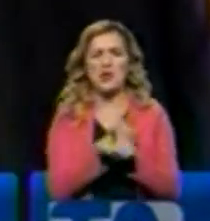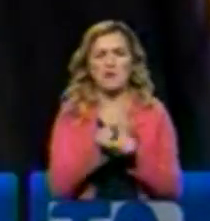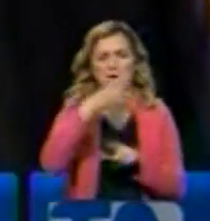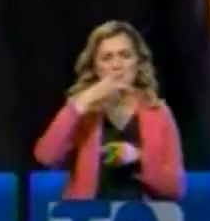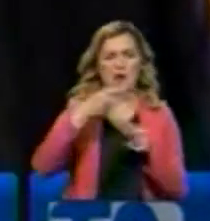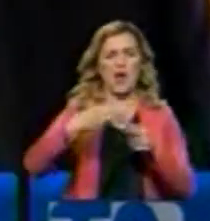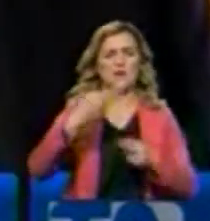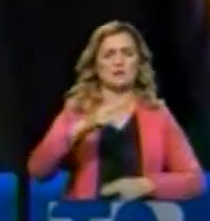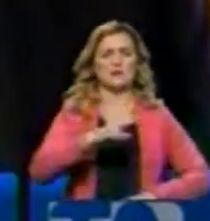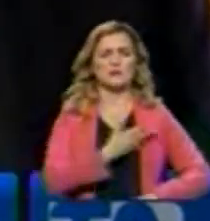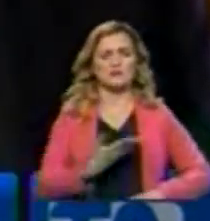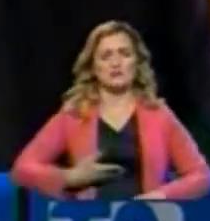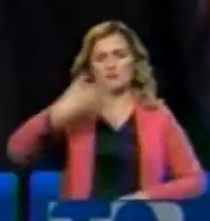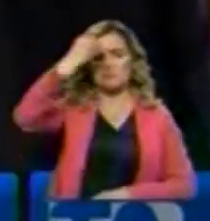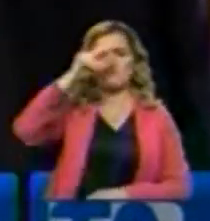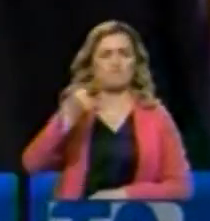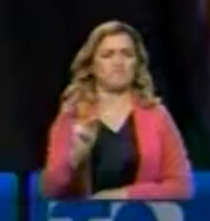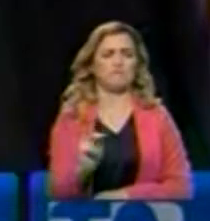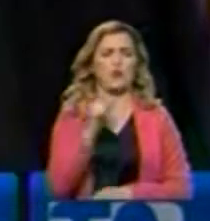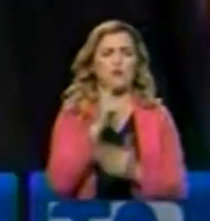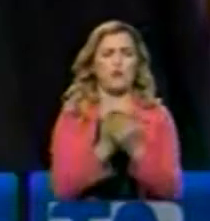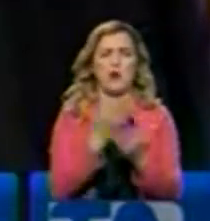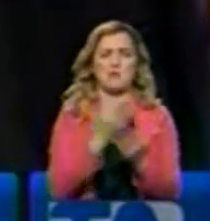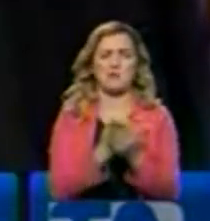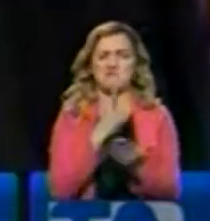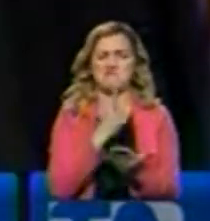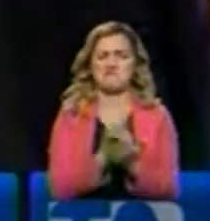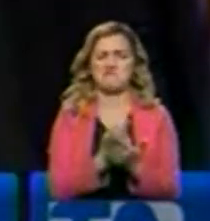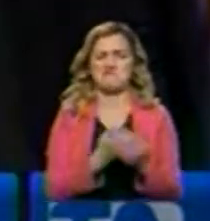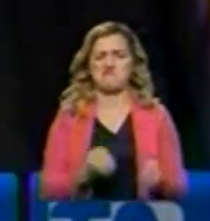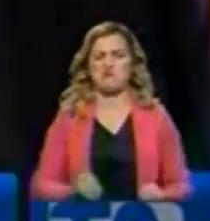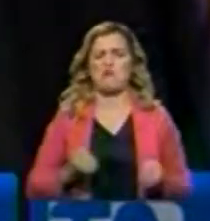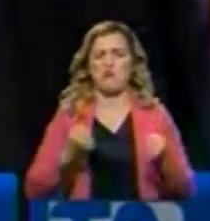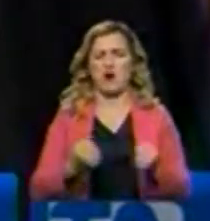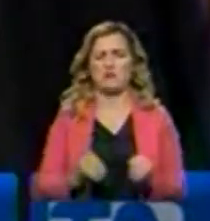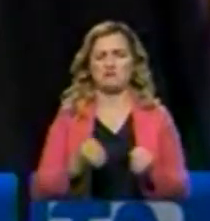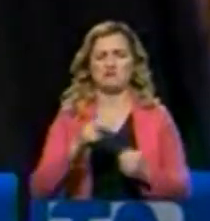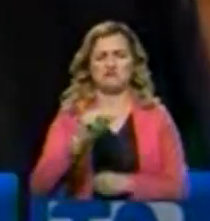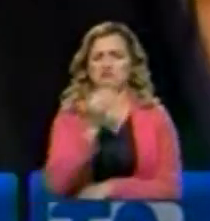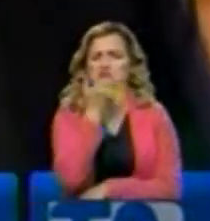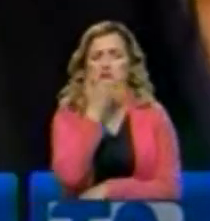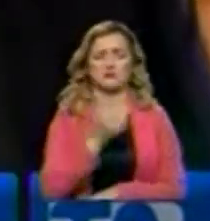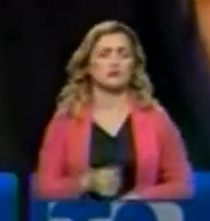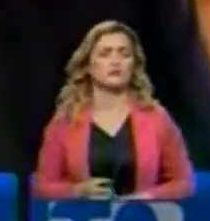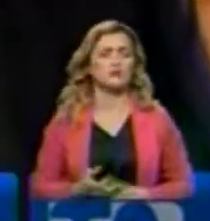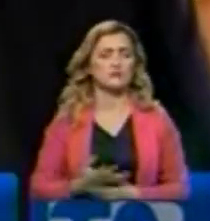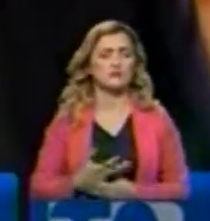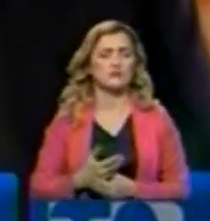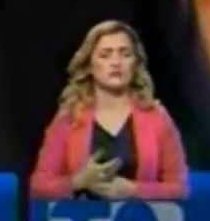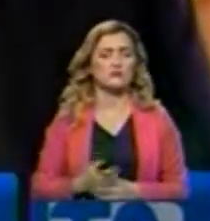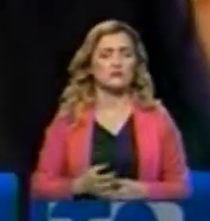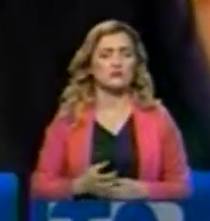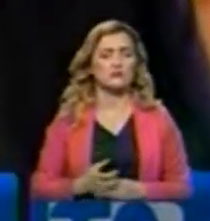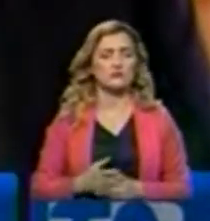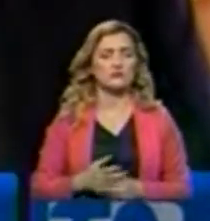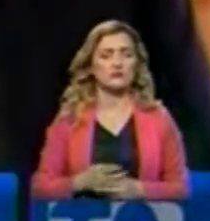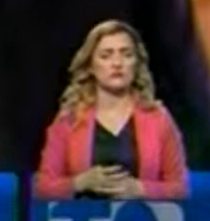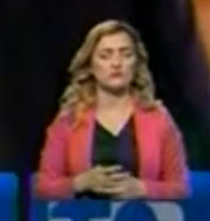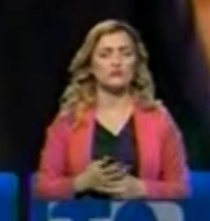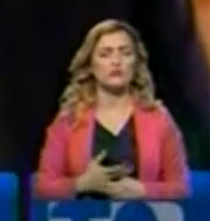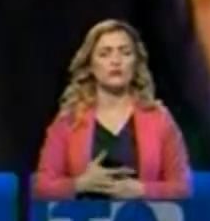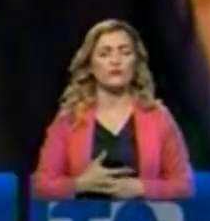fueron contundentes, fueron realmente inequívocas, pero en todo caso, en este